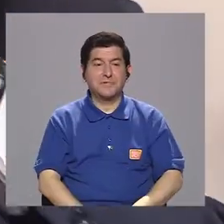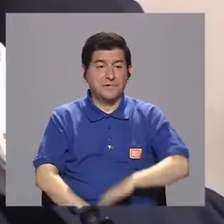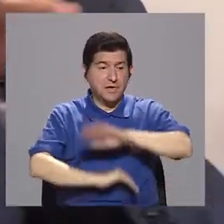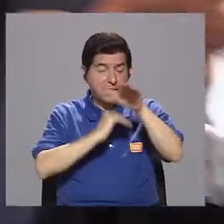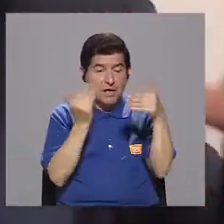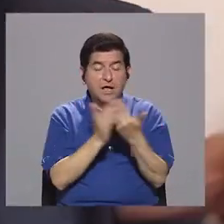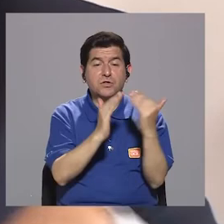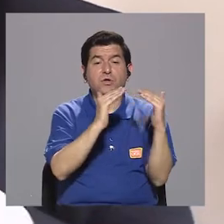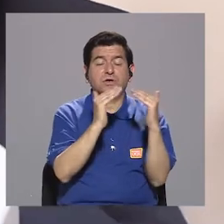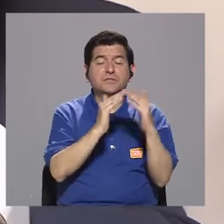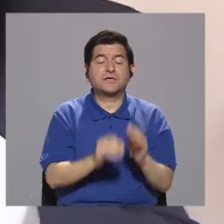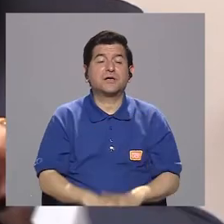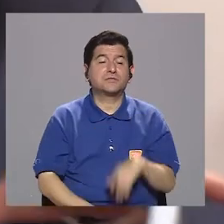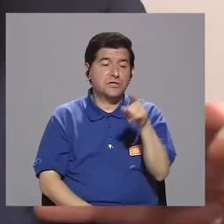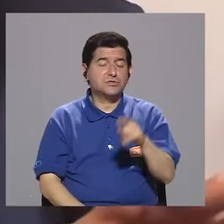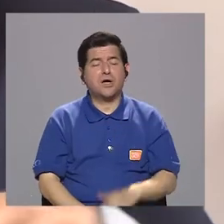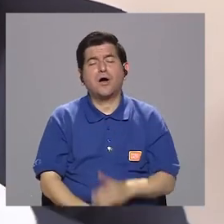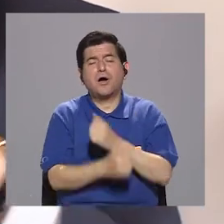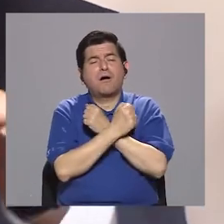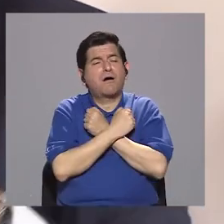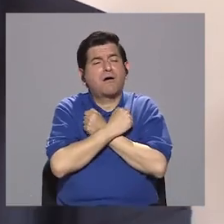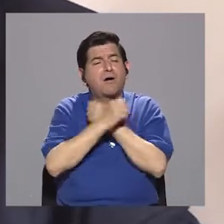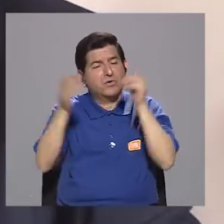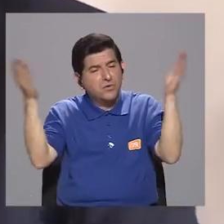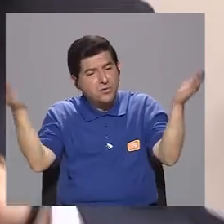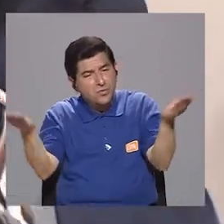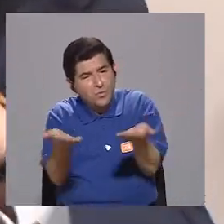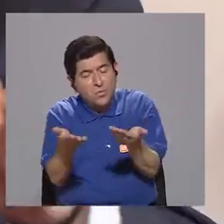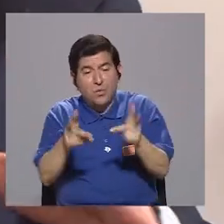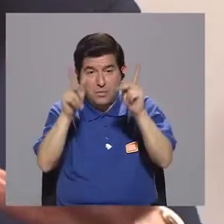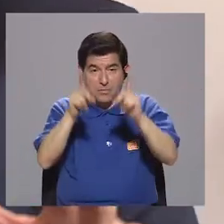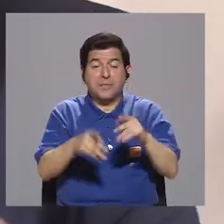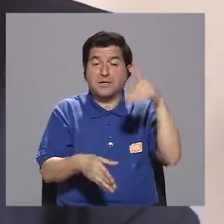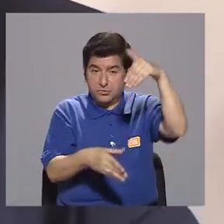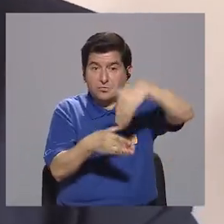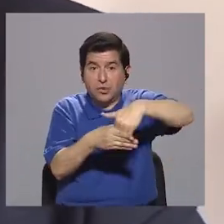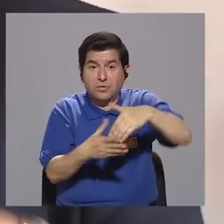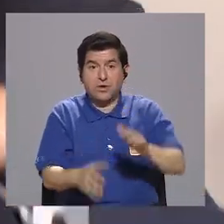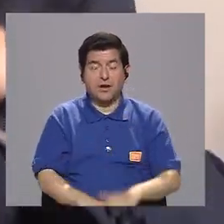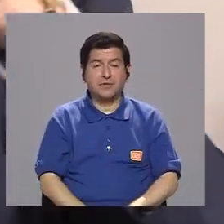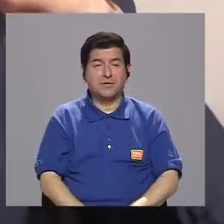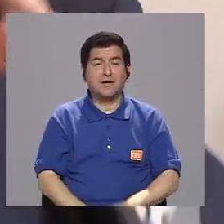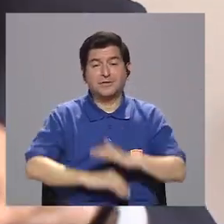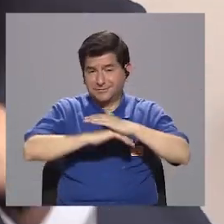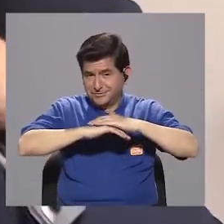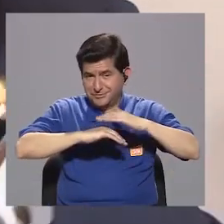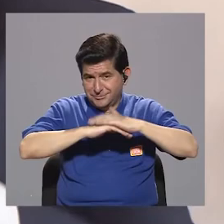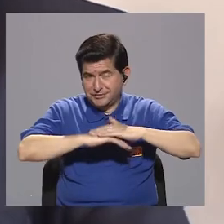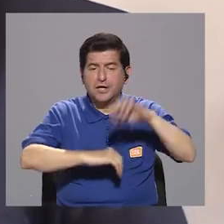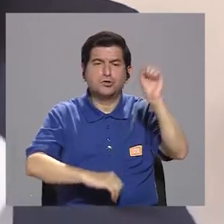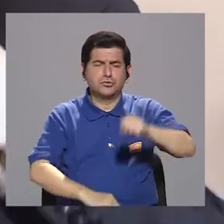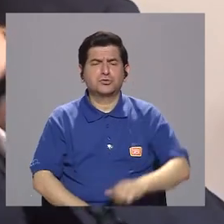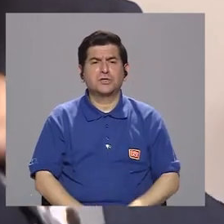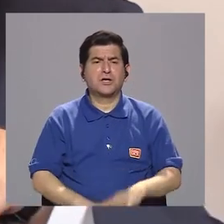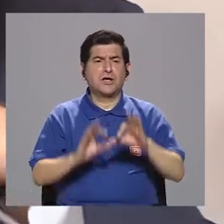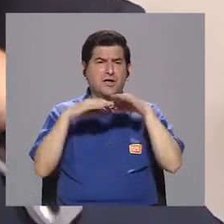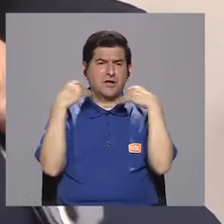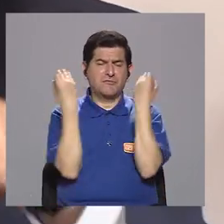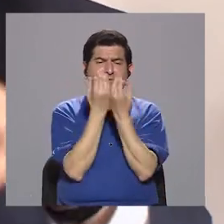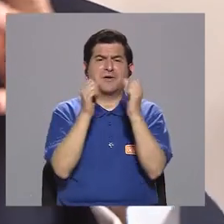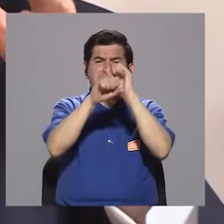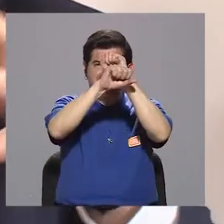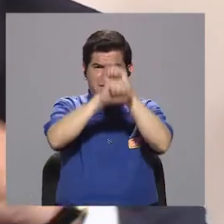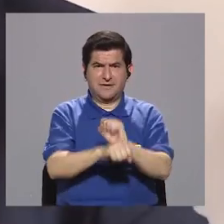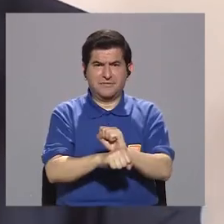todas esas casas los recibían con enorme cariño. Era uno de ellos, ¿verdad? Pues tenía una familia además tradicional desde el